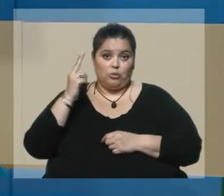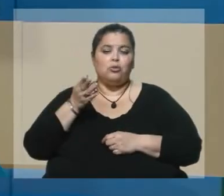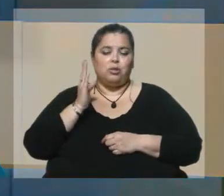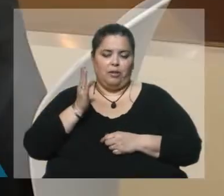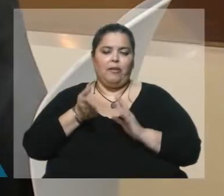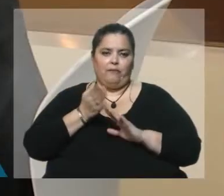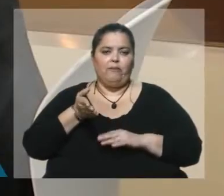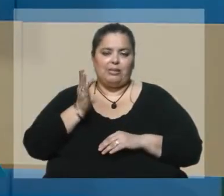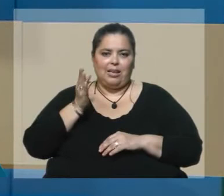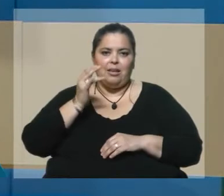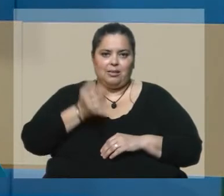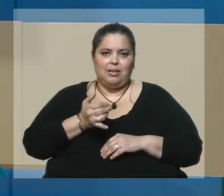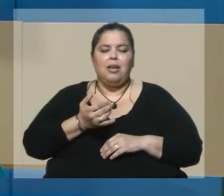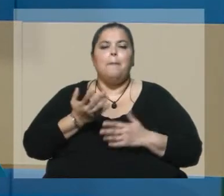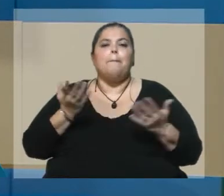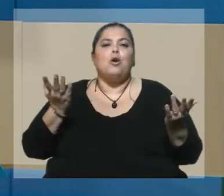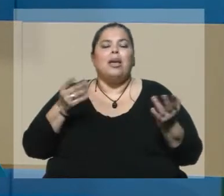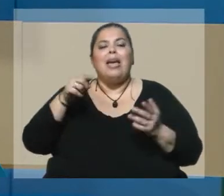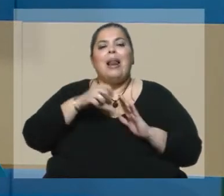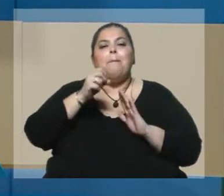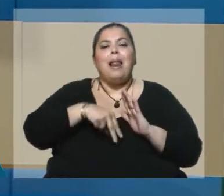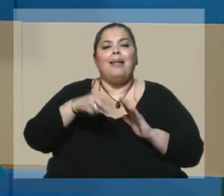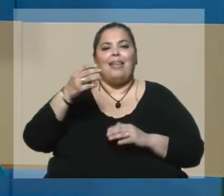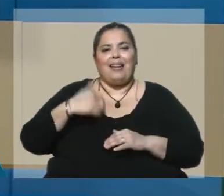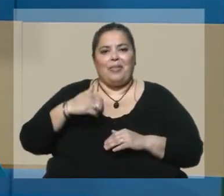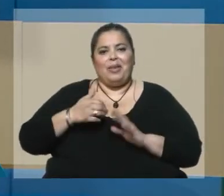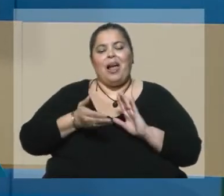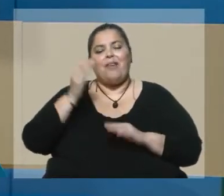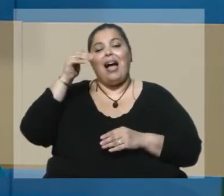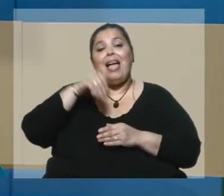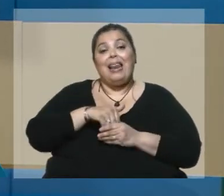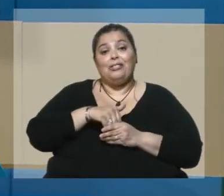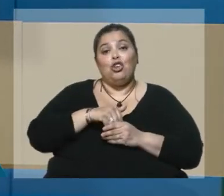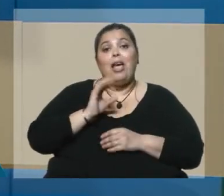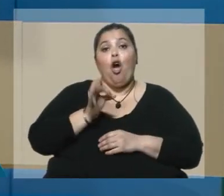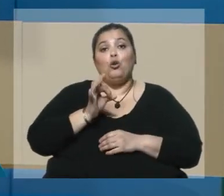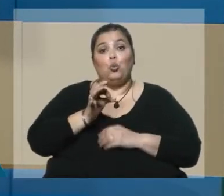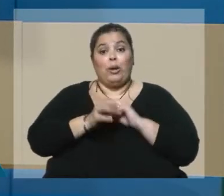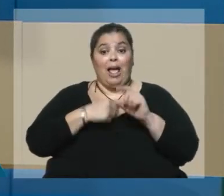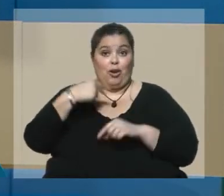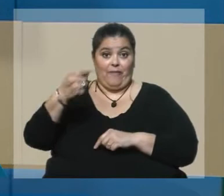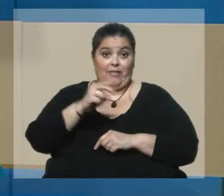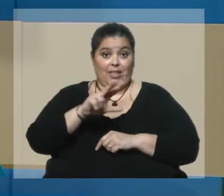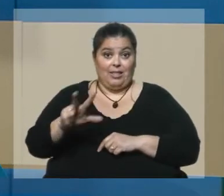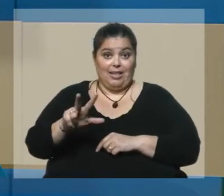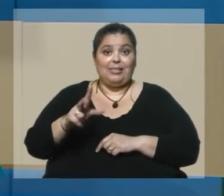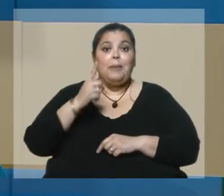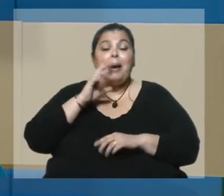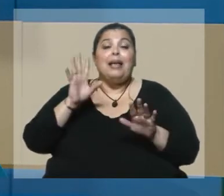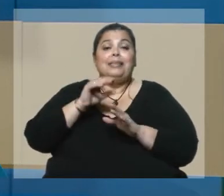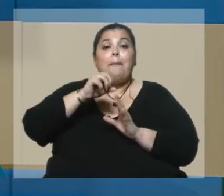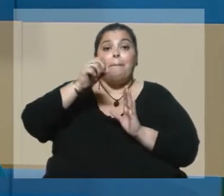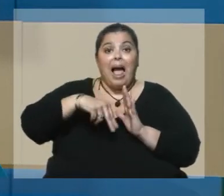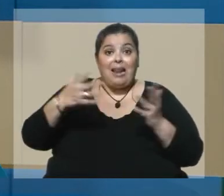va a seguir el plan de Argentina tiene elecciones en Octubre 2023 y el plano hoy en día es